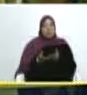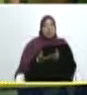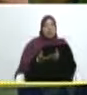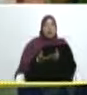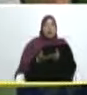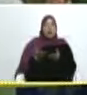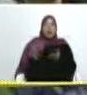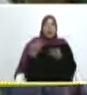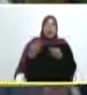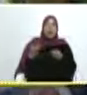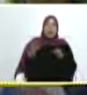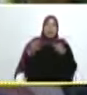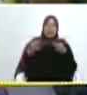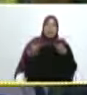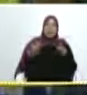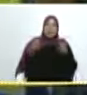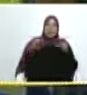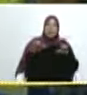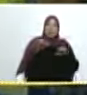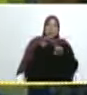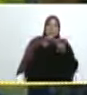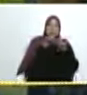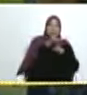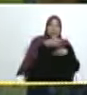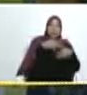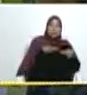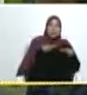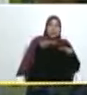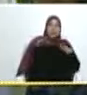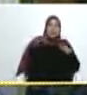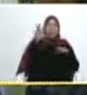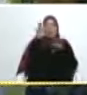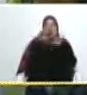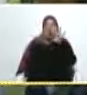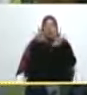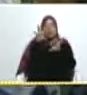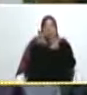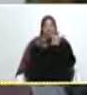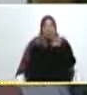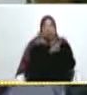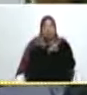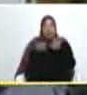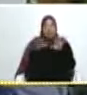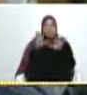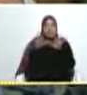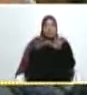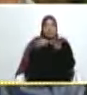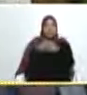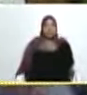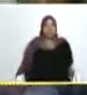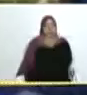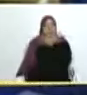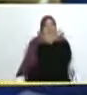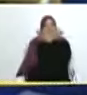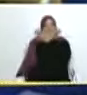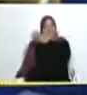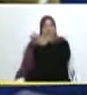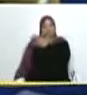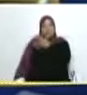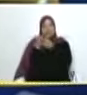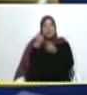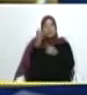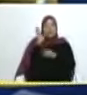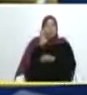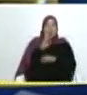la naturaleza a respirar, cómo salían los animales, cómo respiraban realmente un aire no